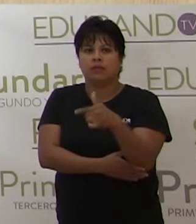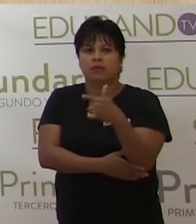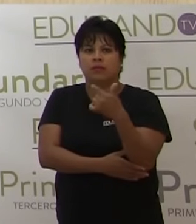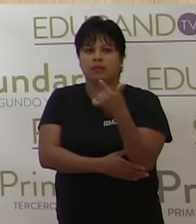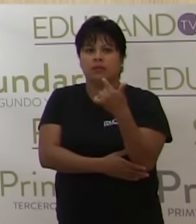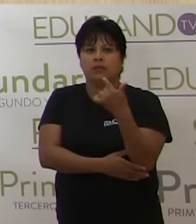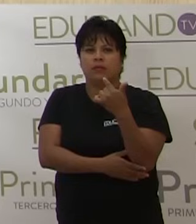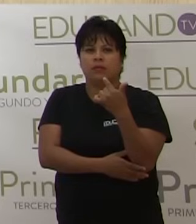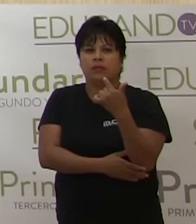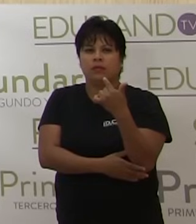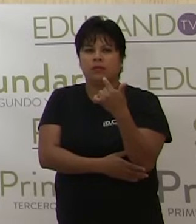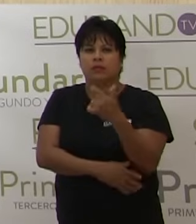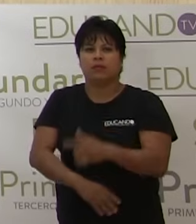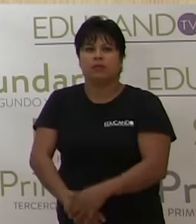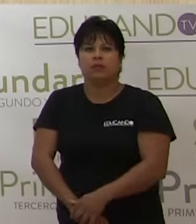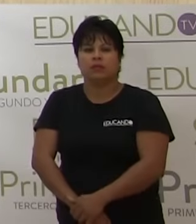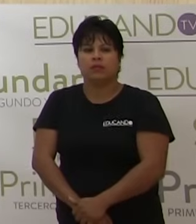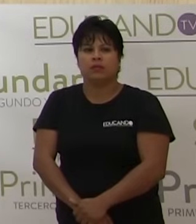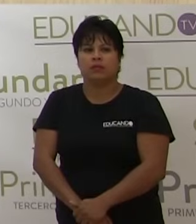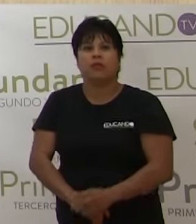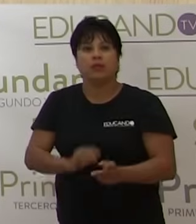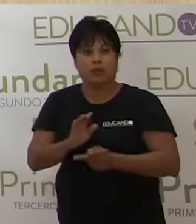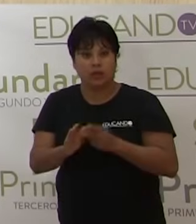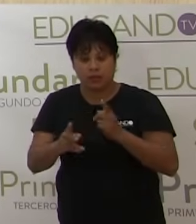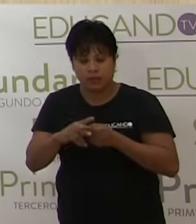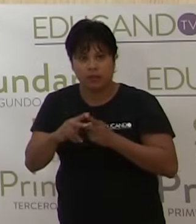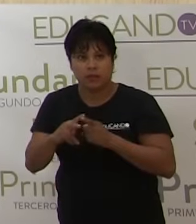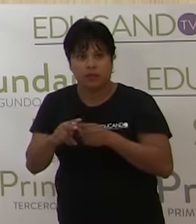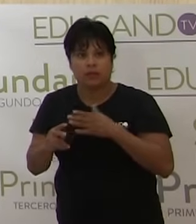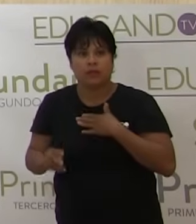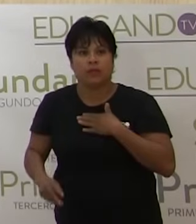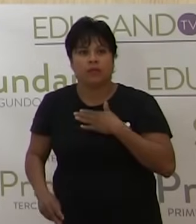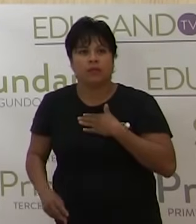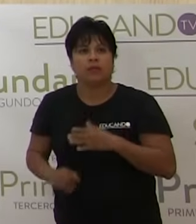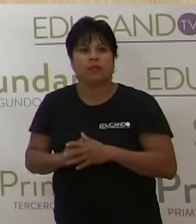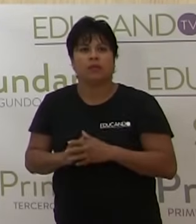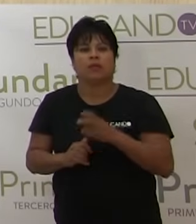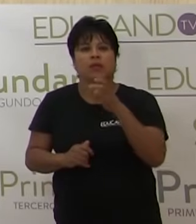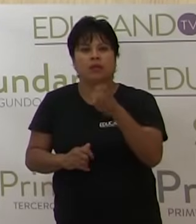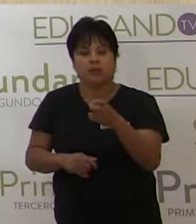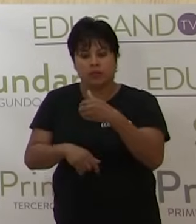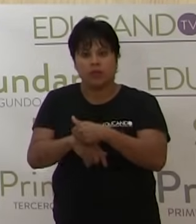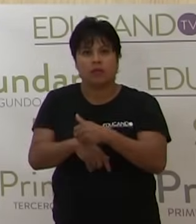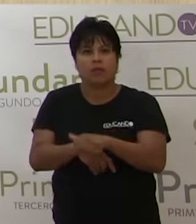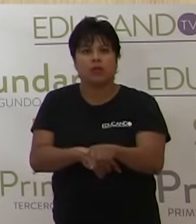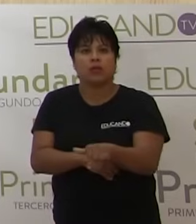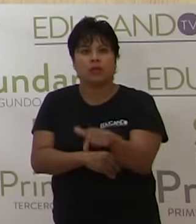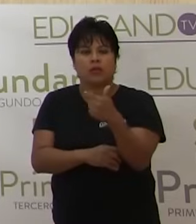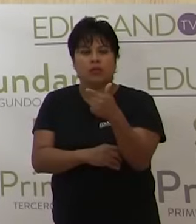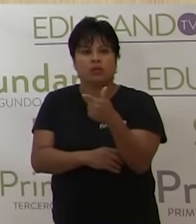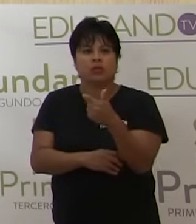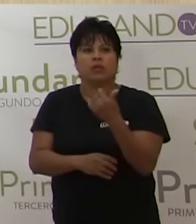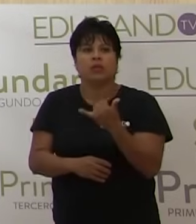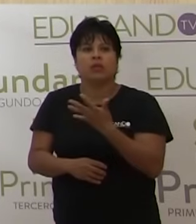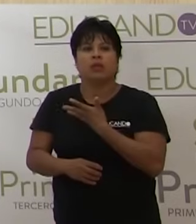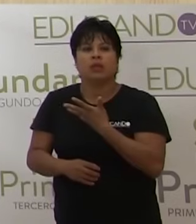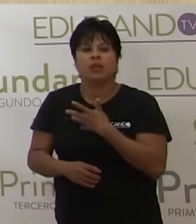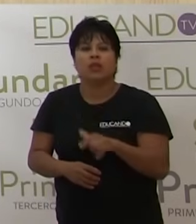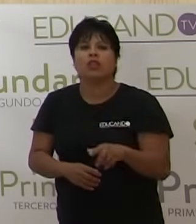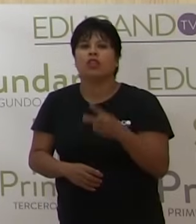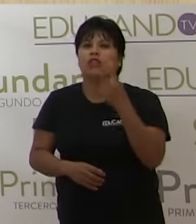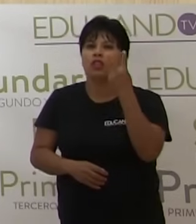11 y 12 vuelve a contar conmigo Este es el número 12 Y corresponde a 12